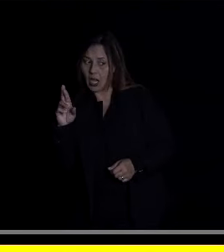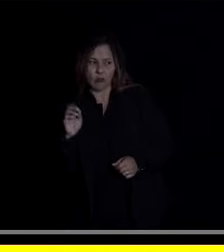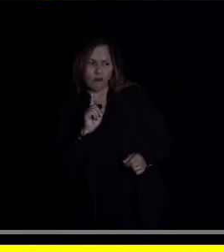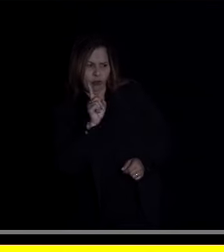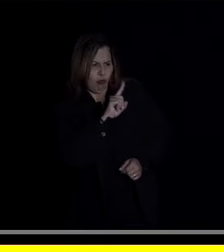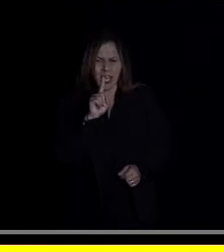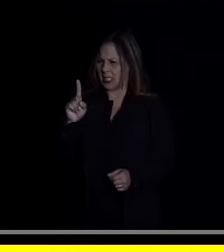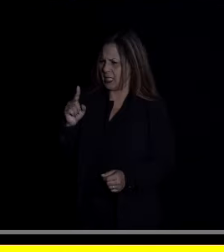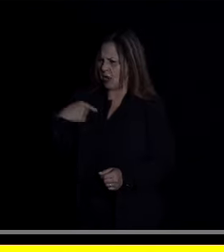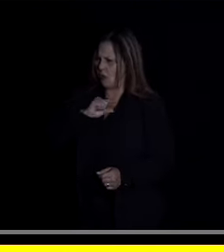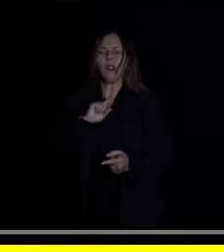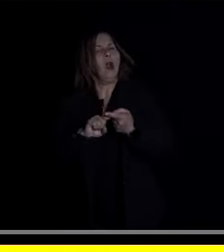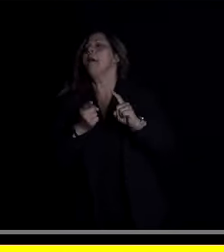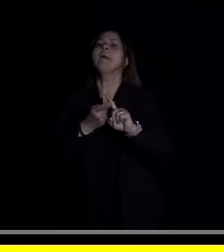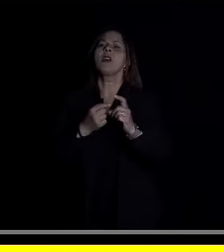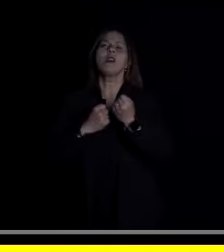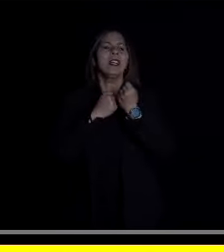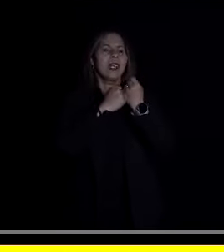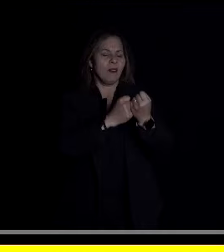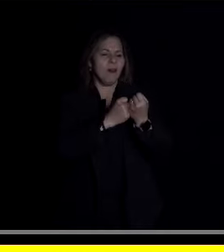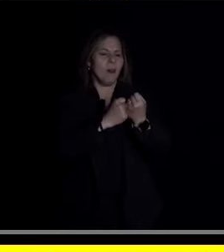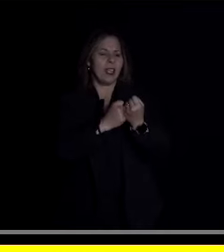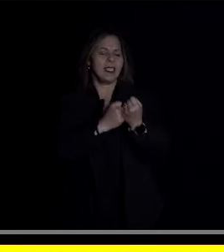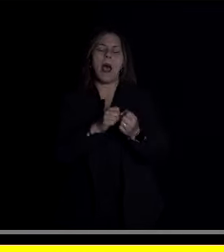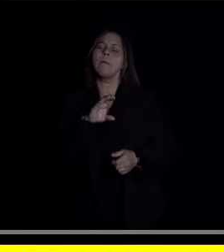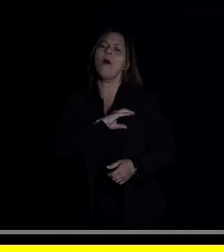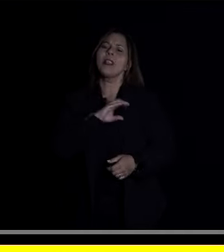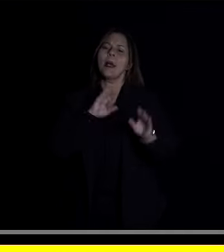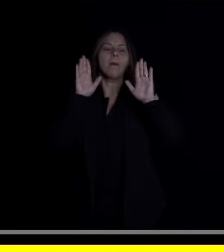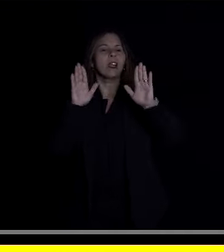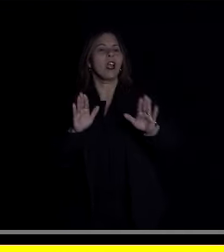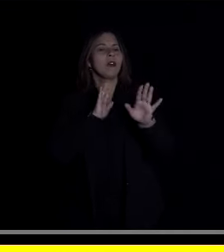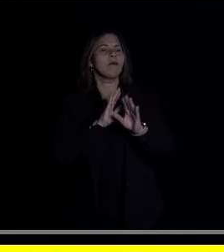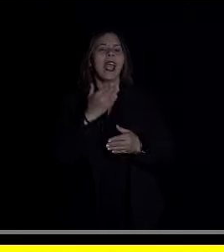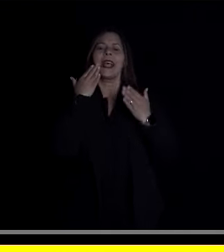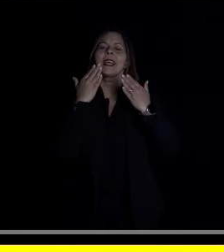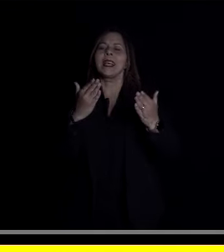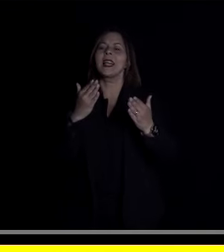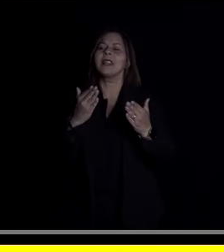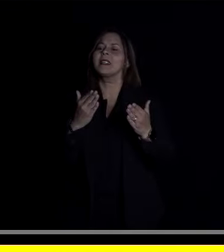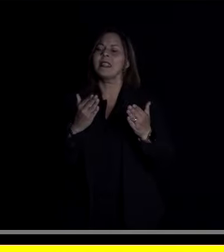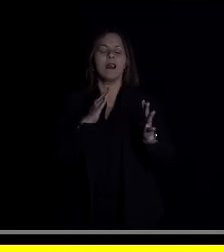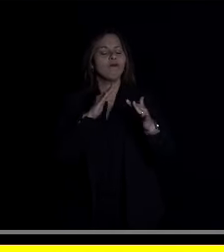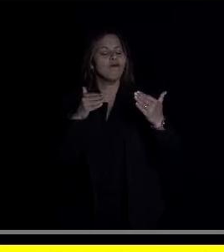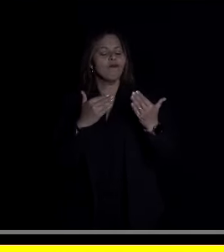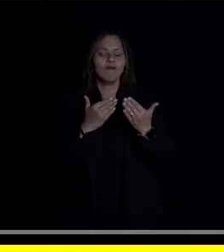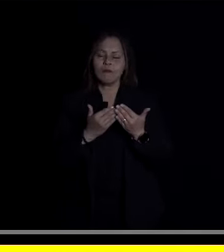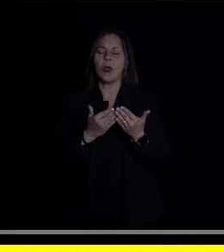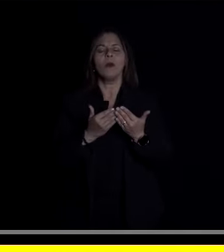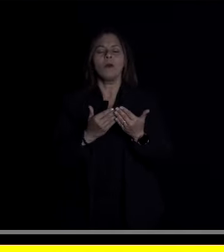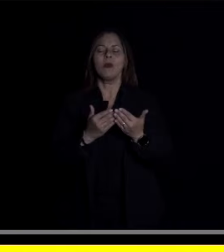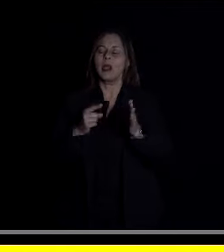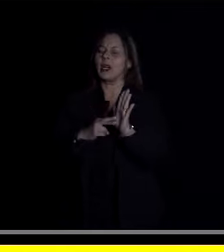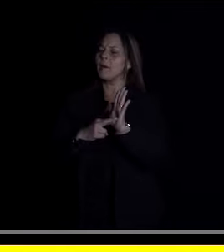Nuestra fuerza policial extraordinaria. A todos y cada uno de ellos, gracias un millón. Y veo por aquí a representantes de nuestra